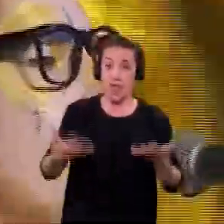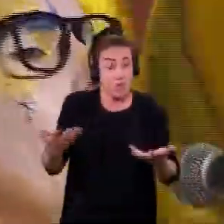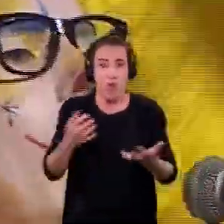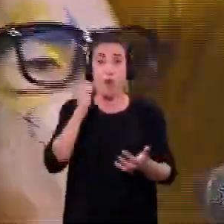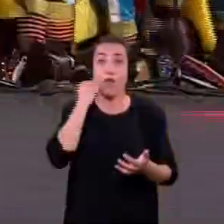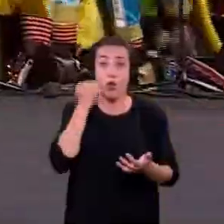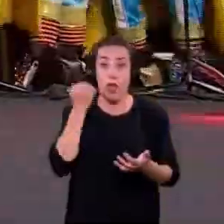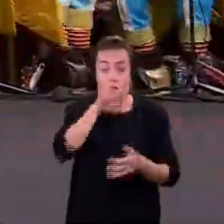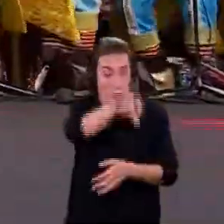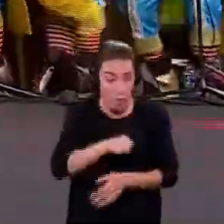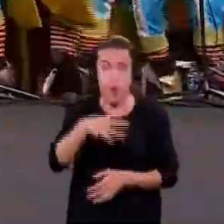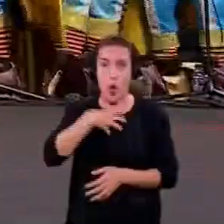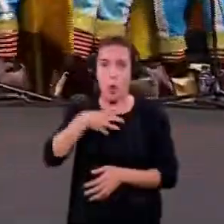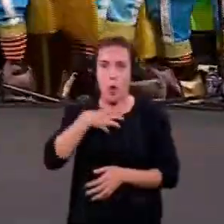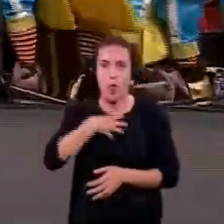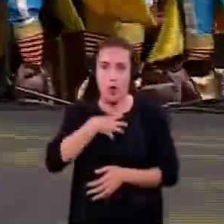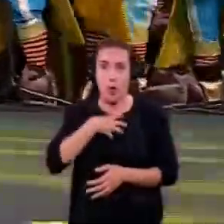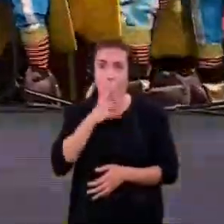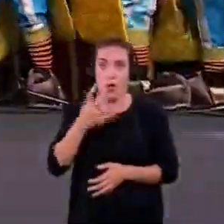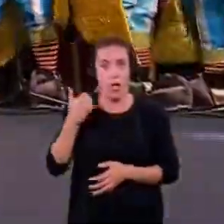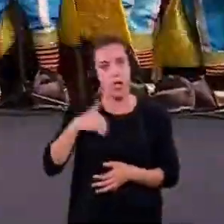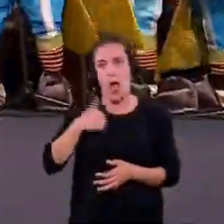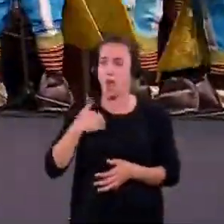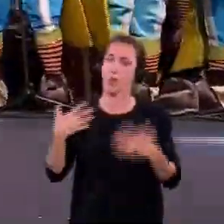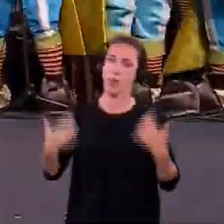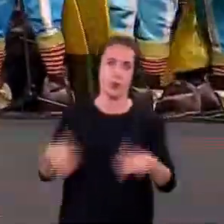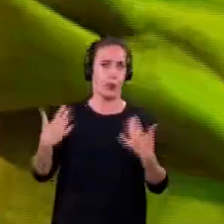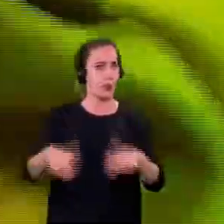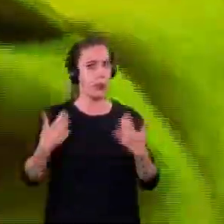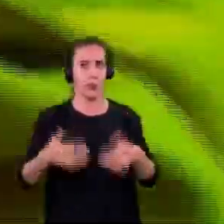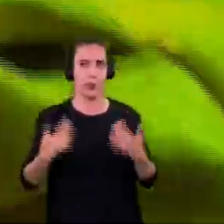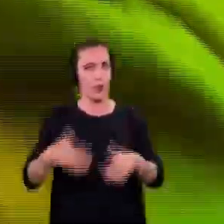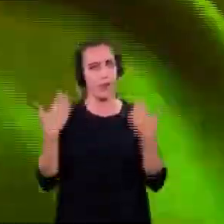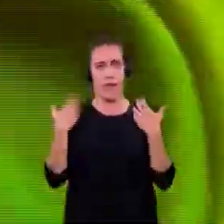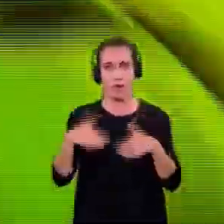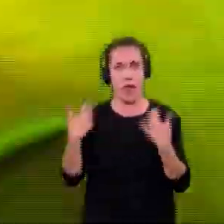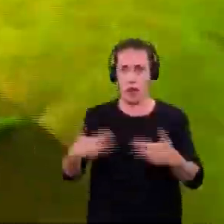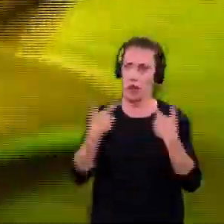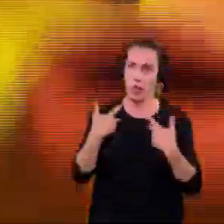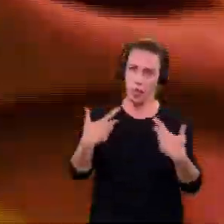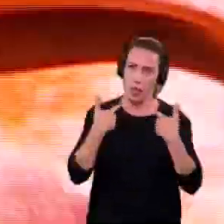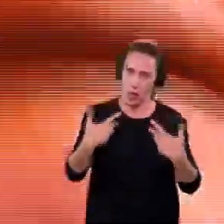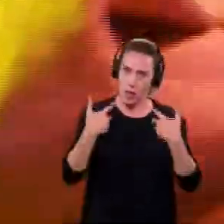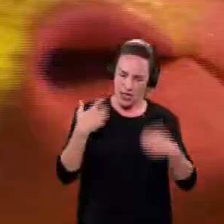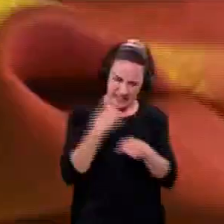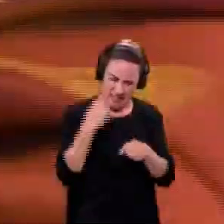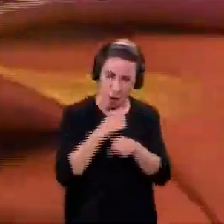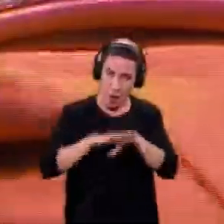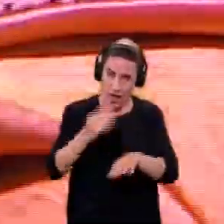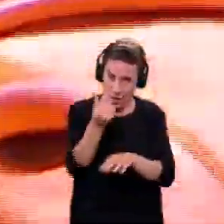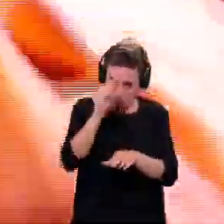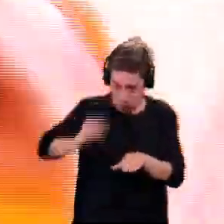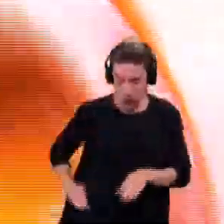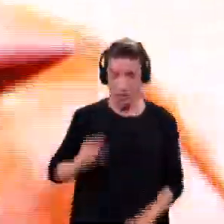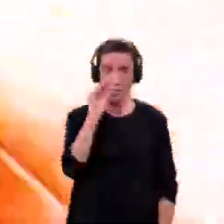fruta, porque coño las están pasando putas. Quien trabaja por un sueldo indecente no consigue una